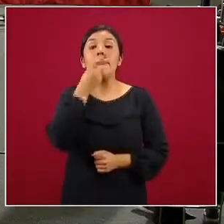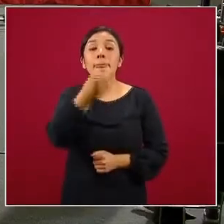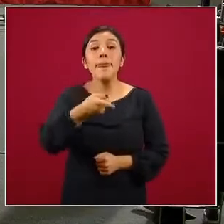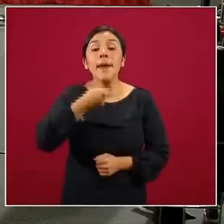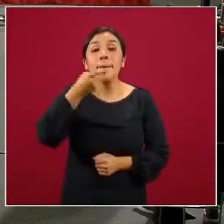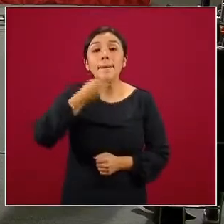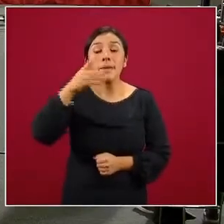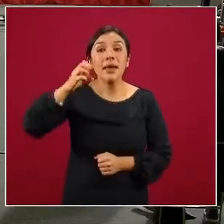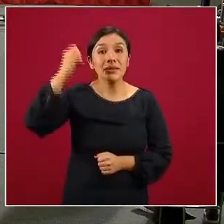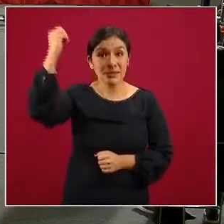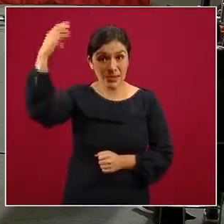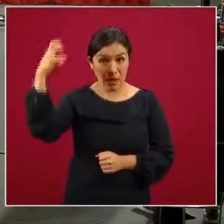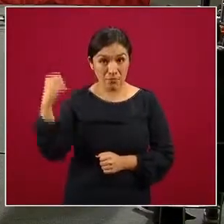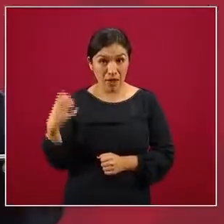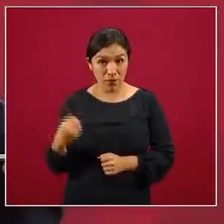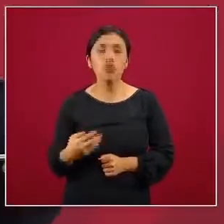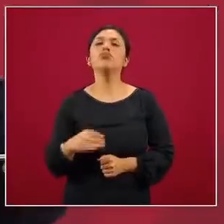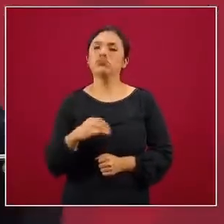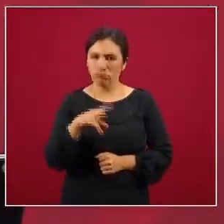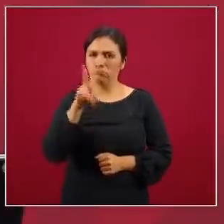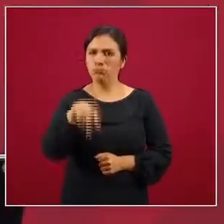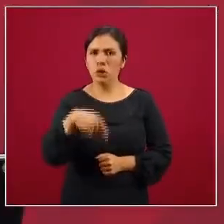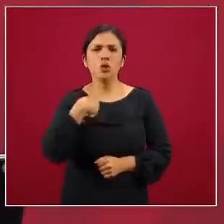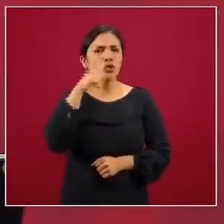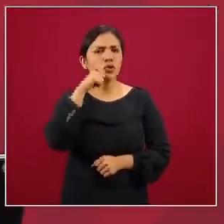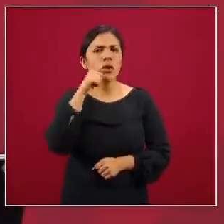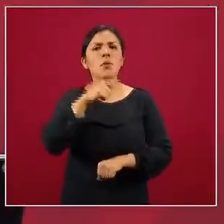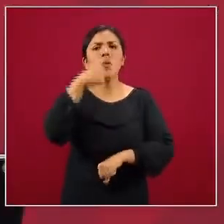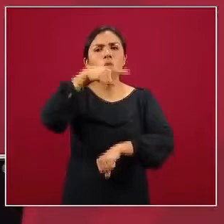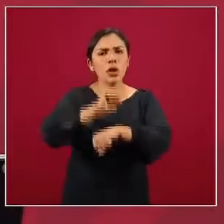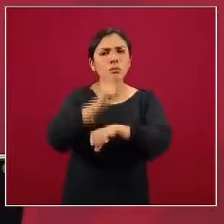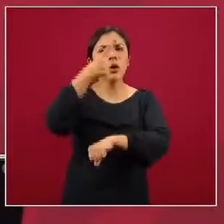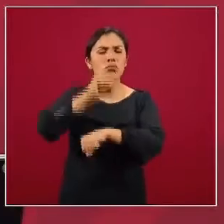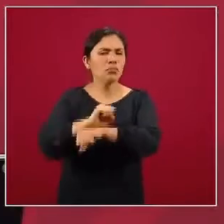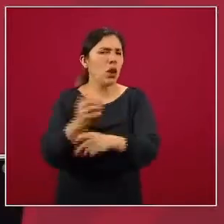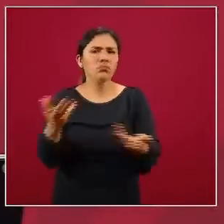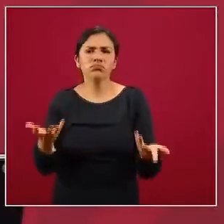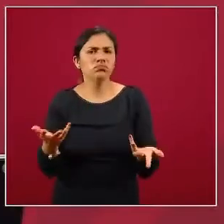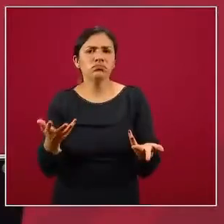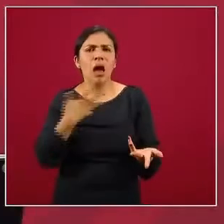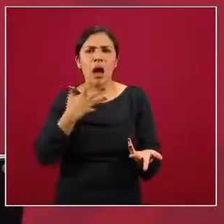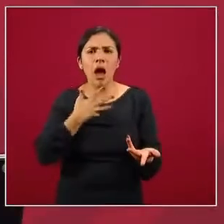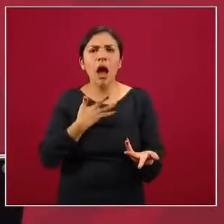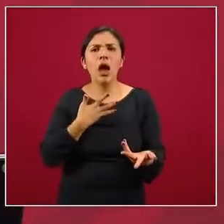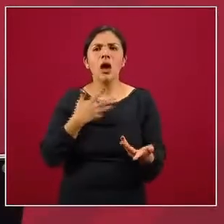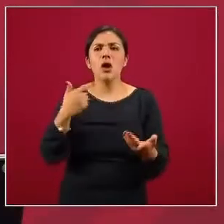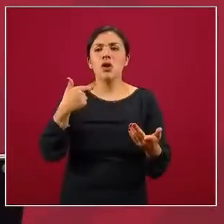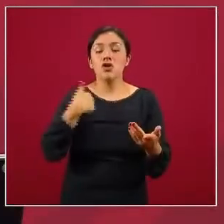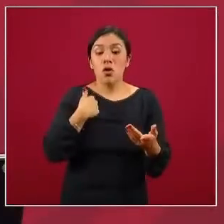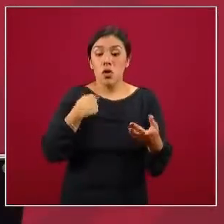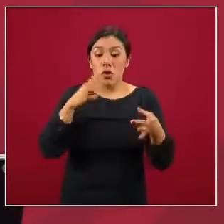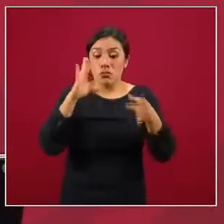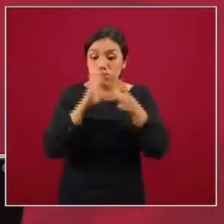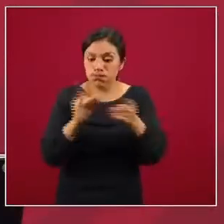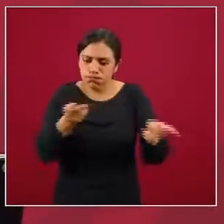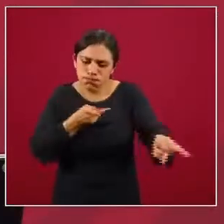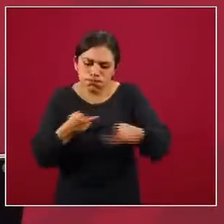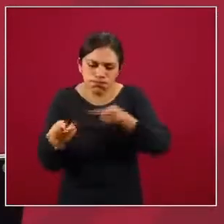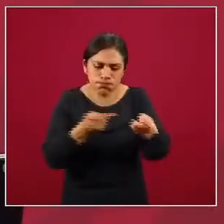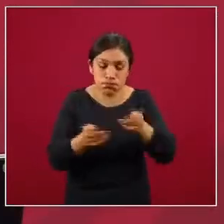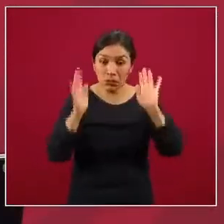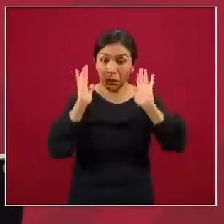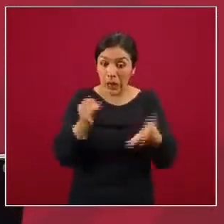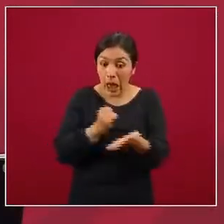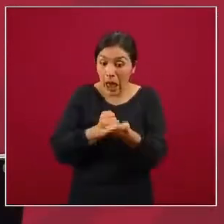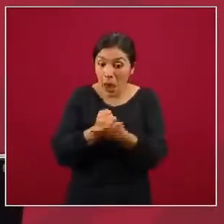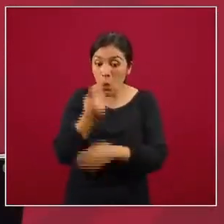semáforo, sí, nosotros producimos el semáforo todas las semanas, es decir, independientemente de que entre en operación semanal